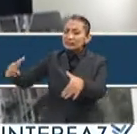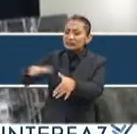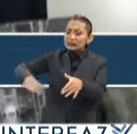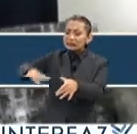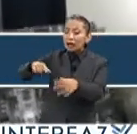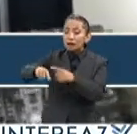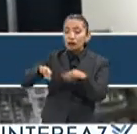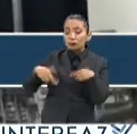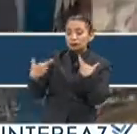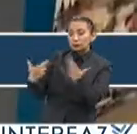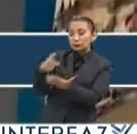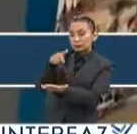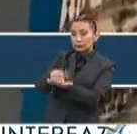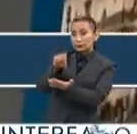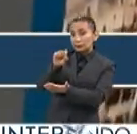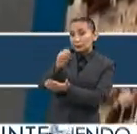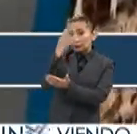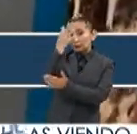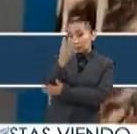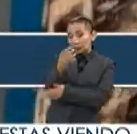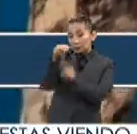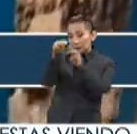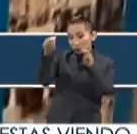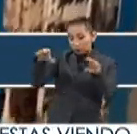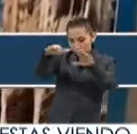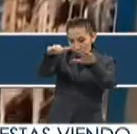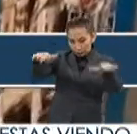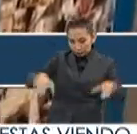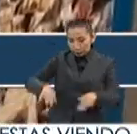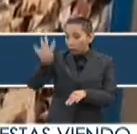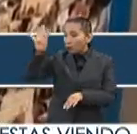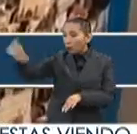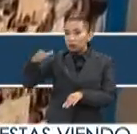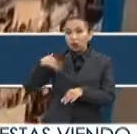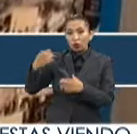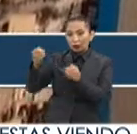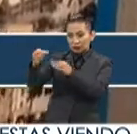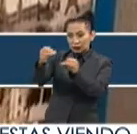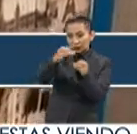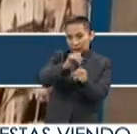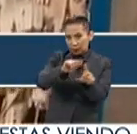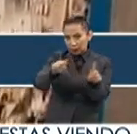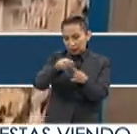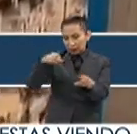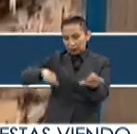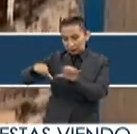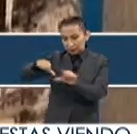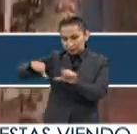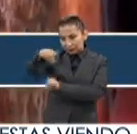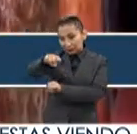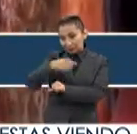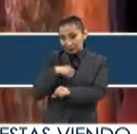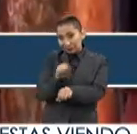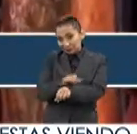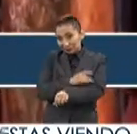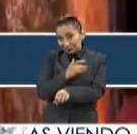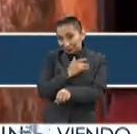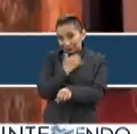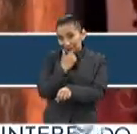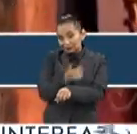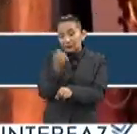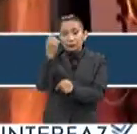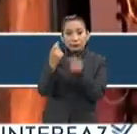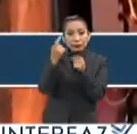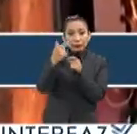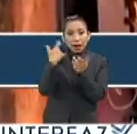le regalamos un espacio de 24 metros cuadrados a 4 despachos. Siempre son diferentes. Y eso lo hace más emocionante.